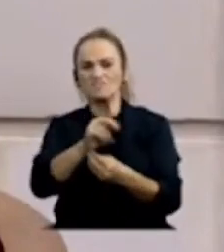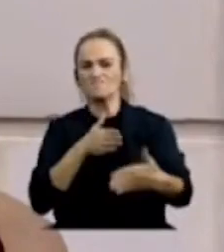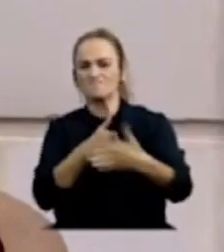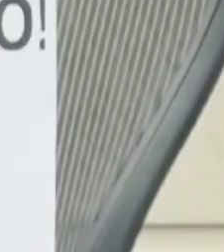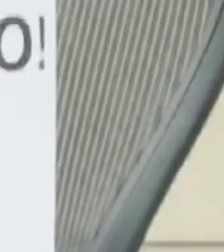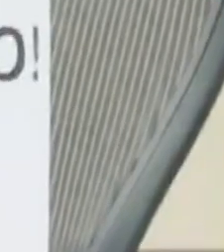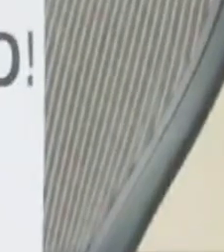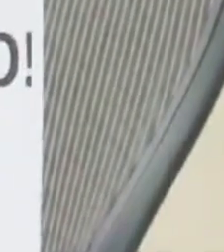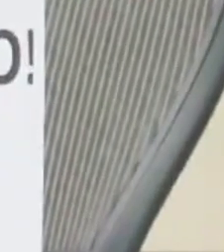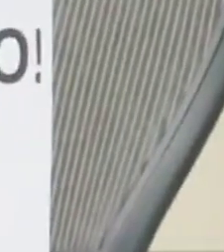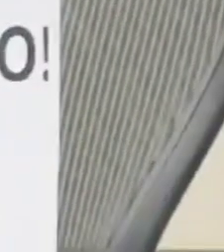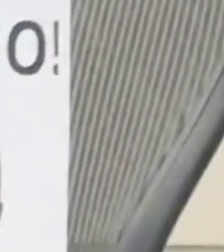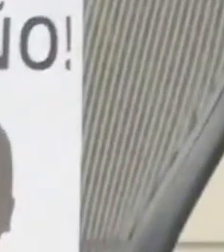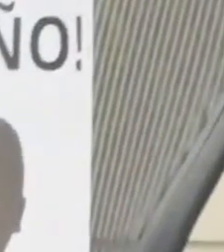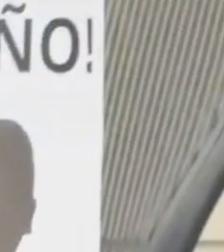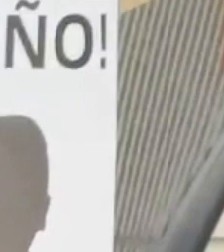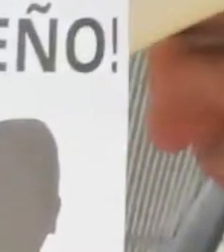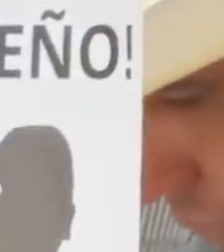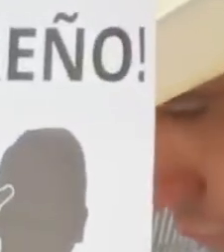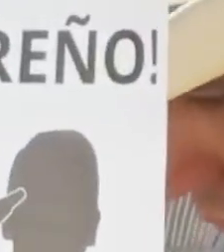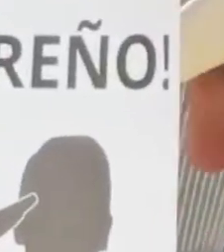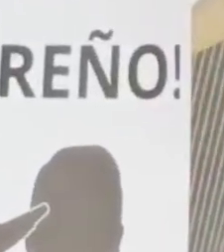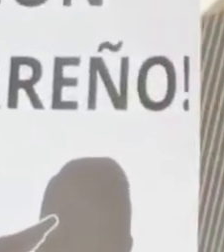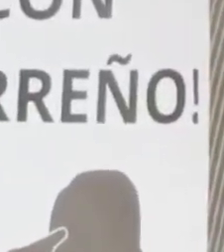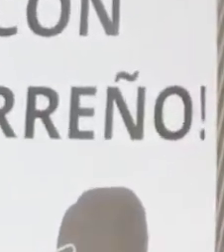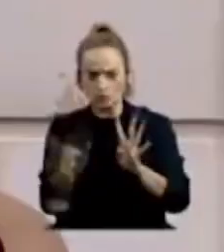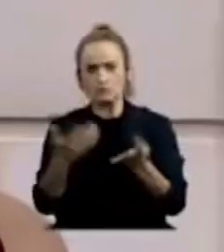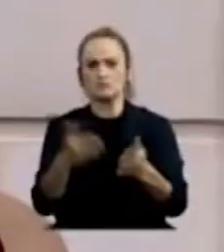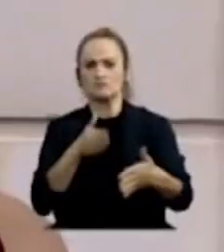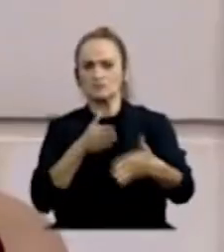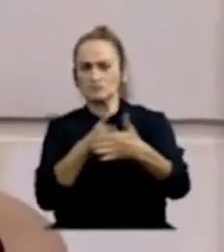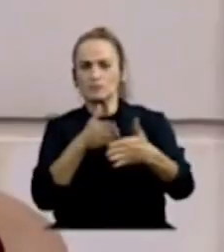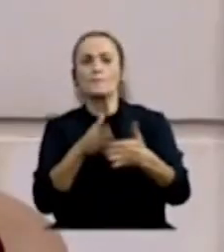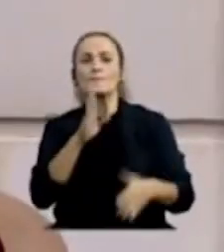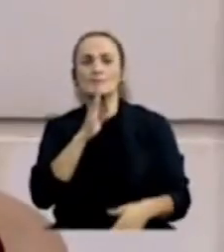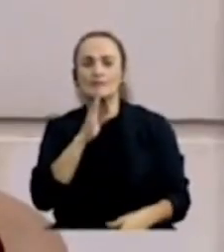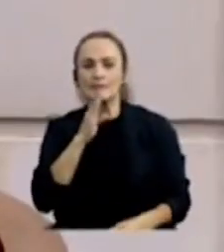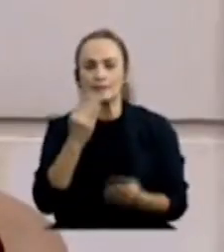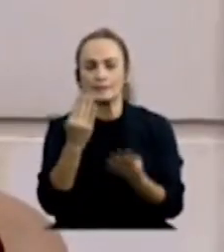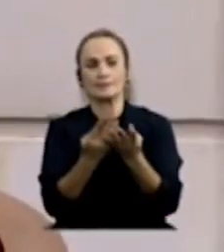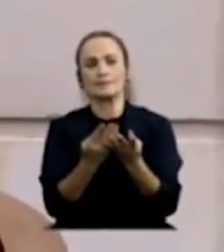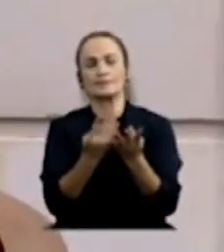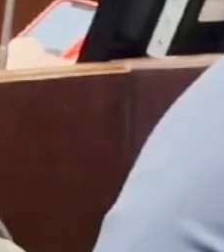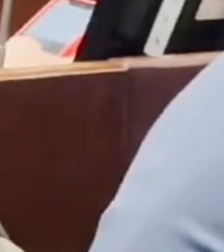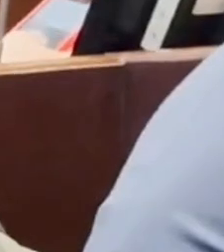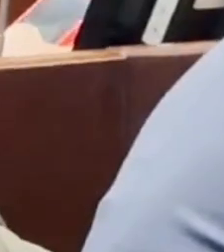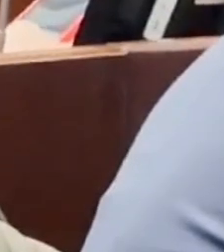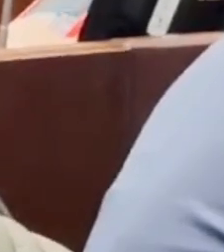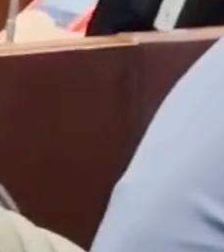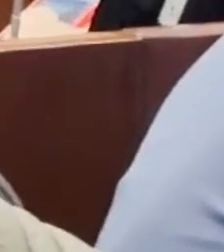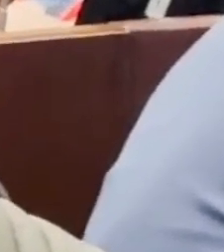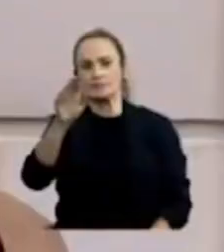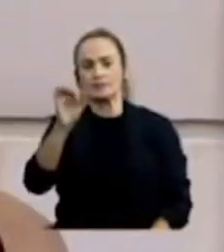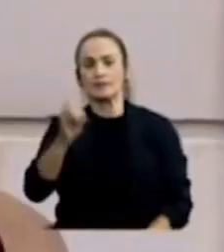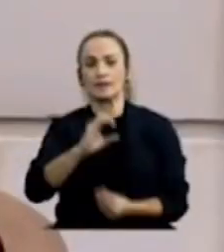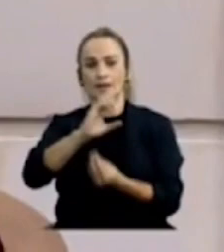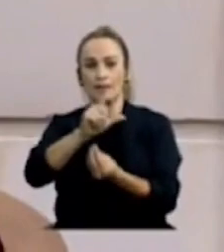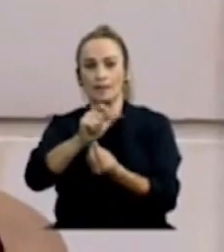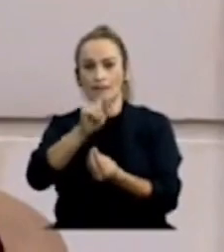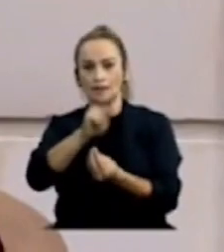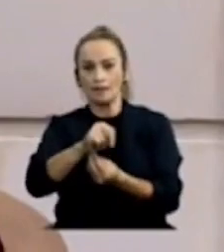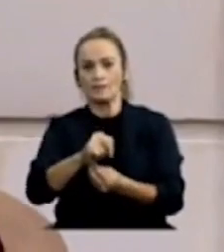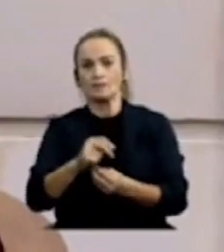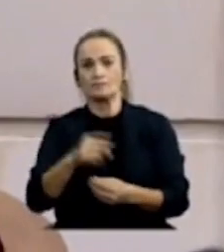nuestros compañeros senadores, congresistas. Es el caso del Honorable Vicente Carreño, amenazado por el ELN mediante